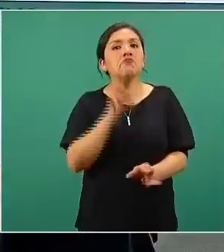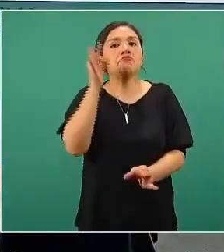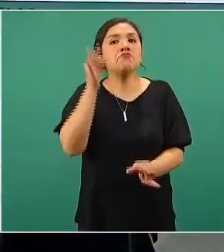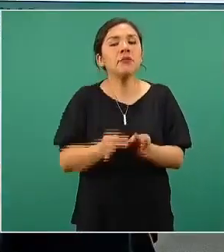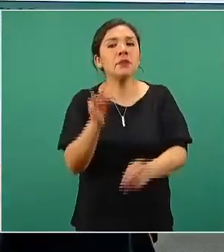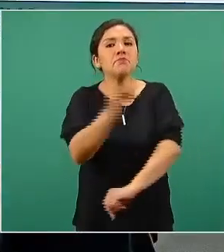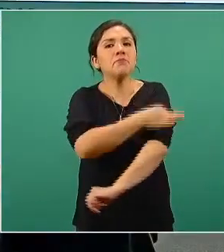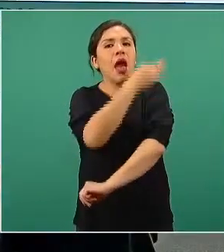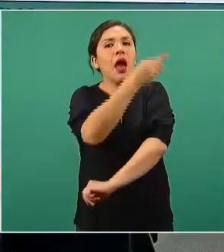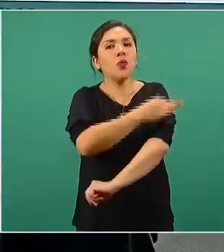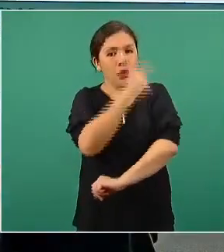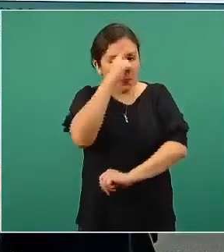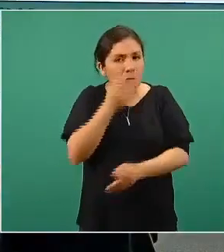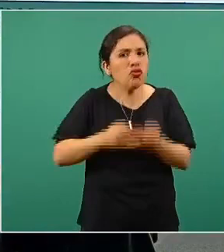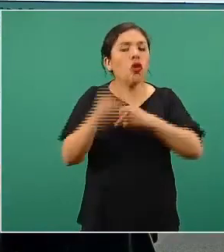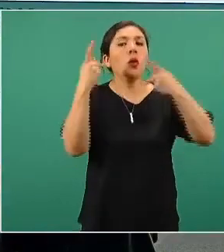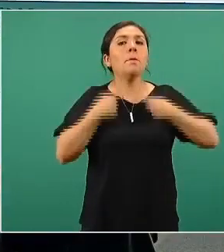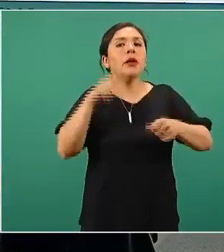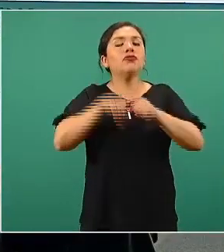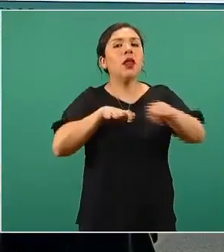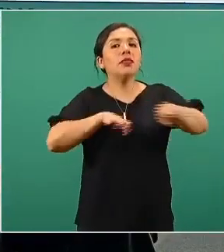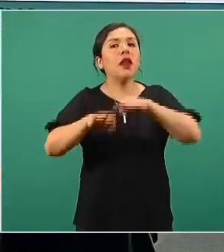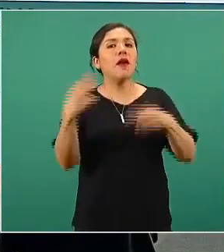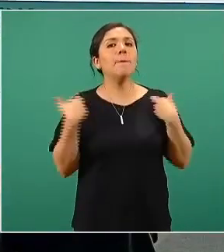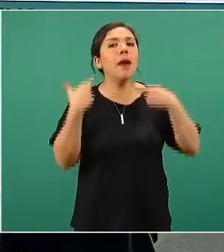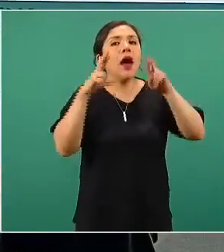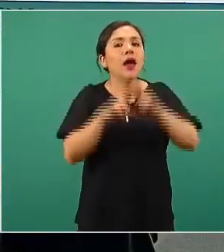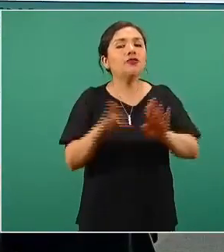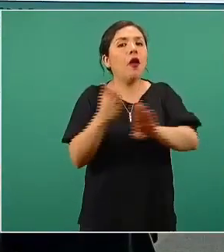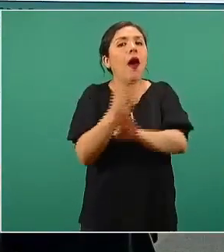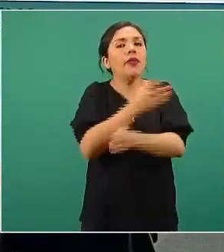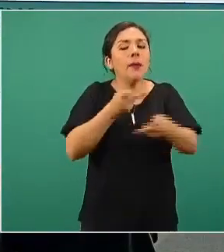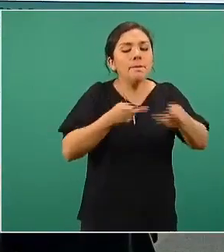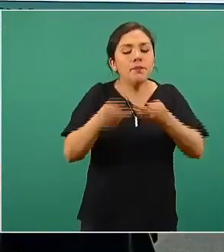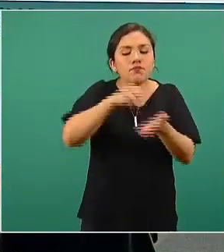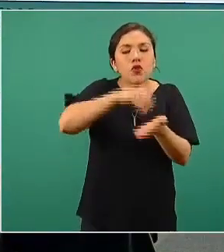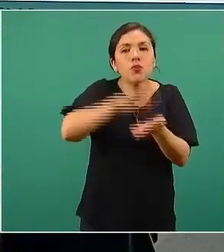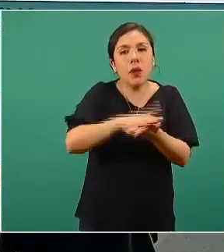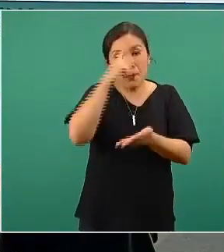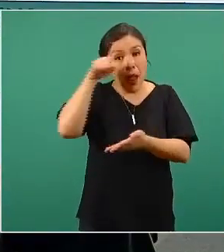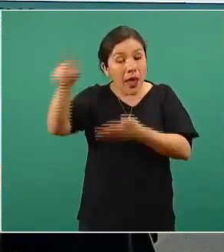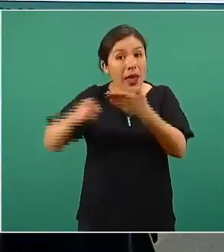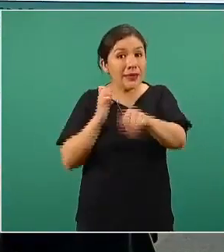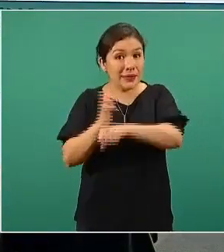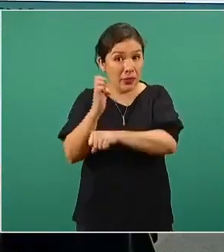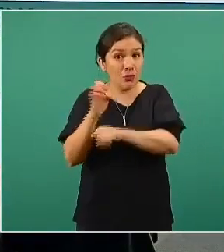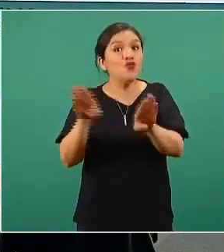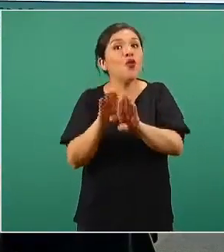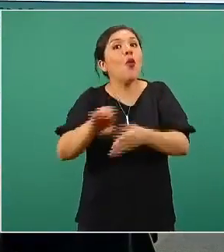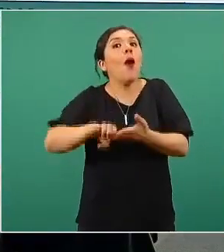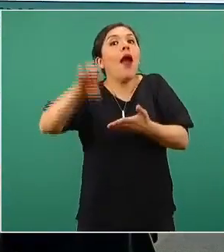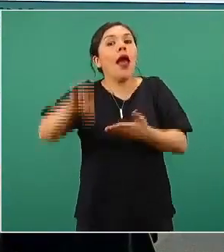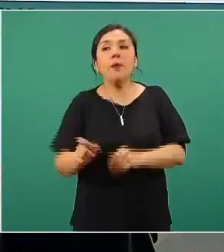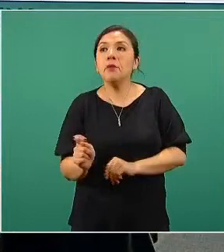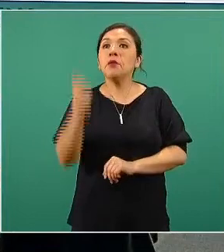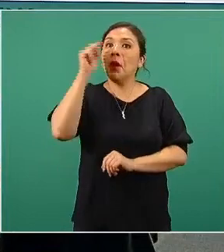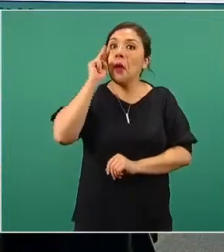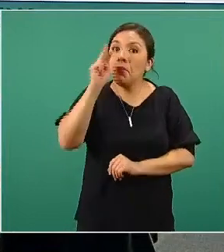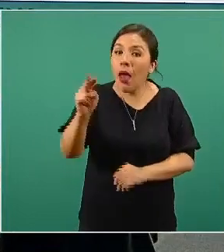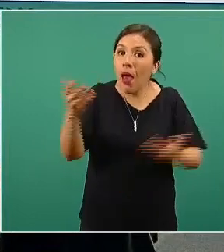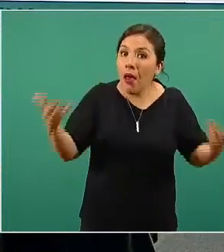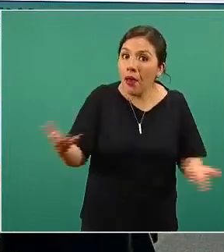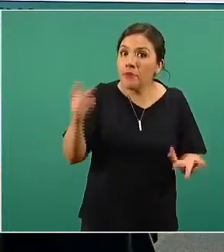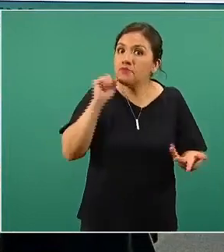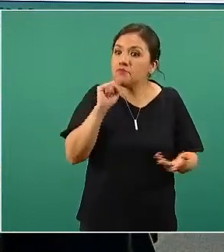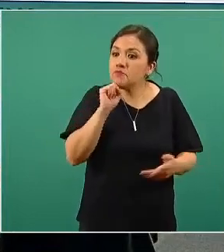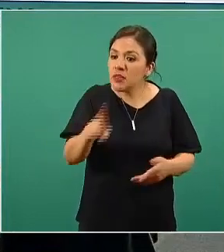la vacunación de todo el personal educativo que estaba programado en el estado. Es un ejemplo, es el primero de los estados de este